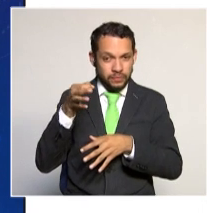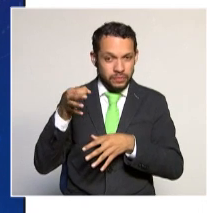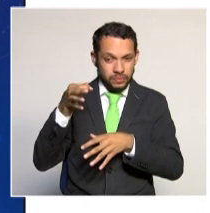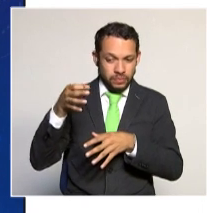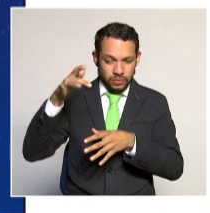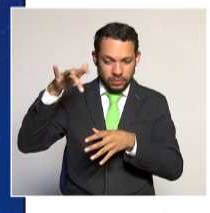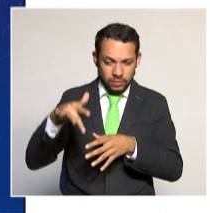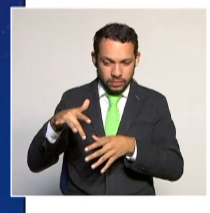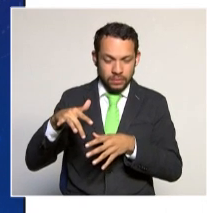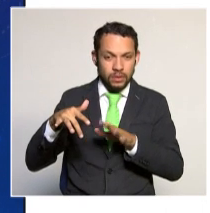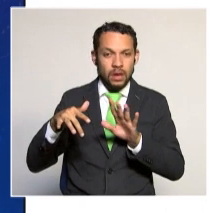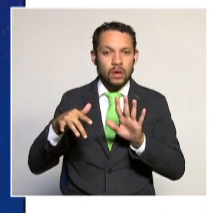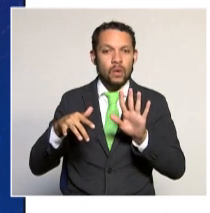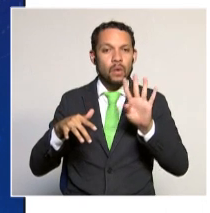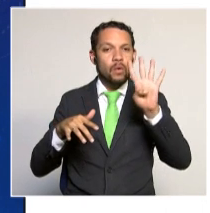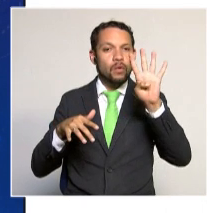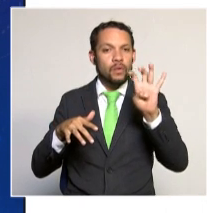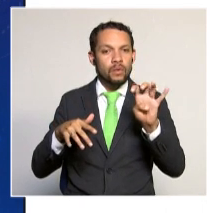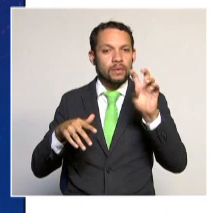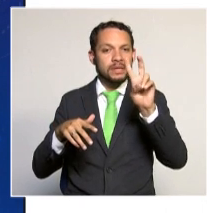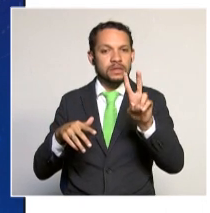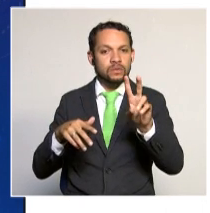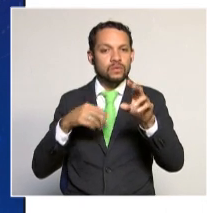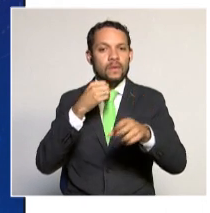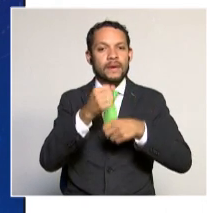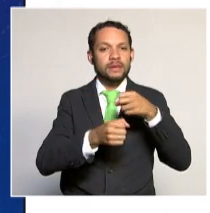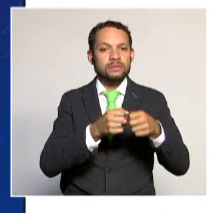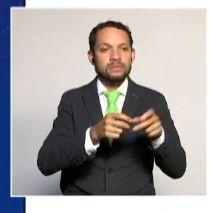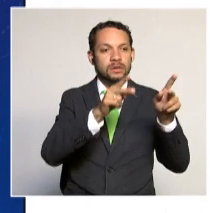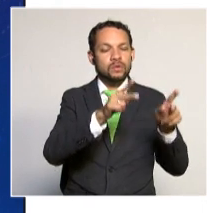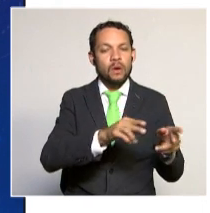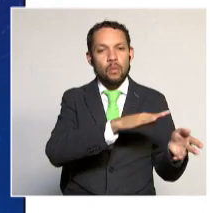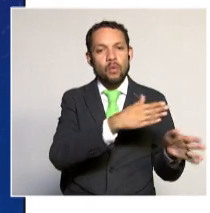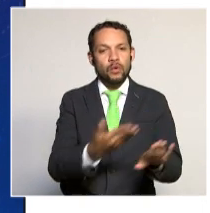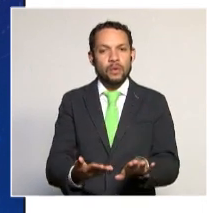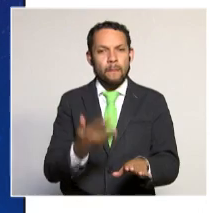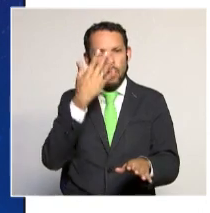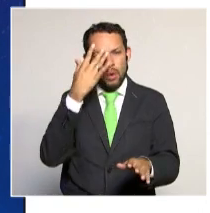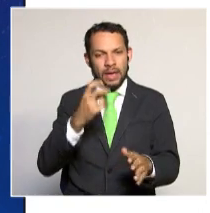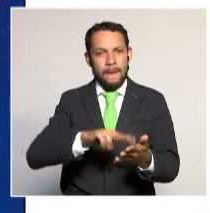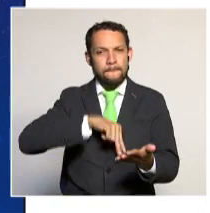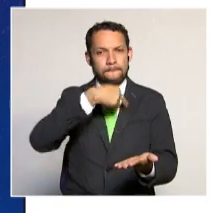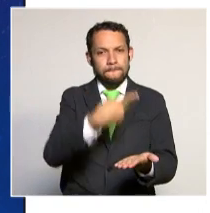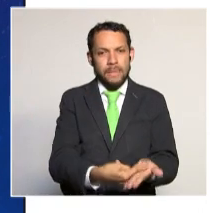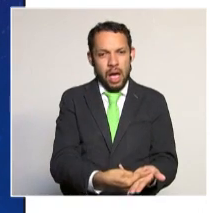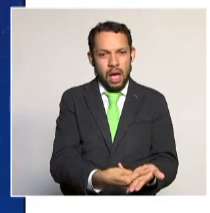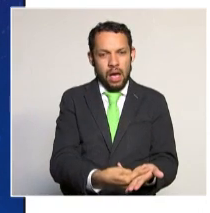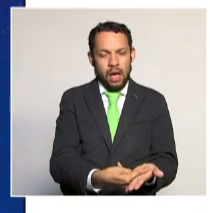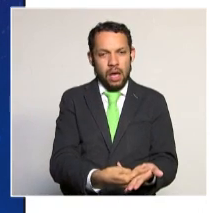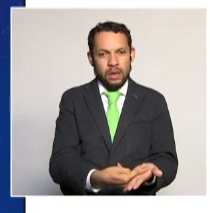fue un señor de 92 años que murió porque se cayó. Y en la caída,